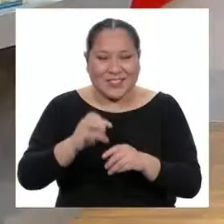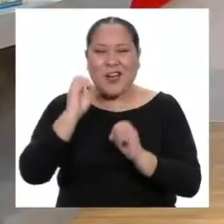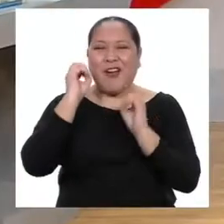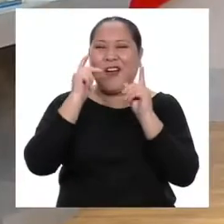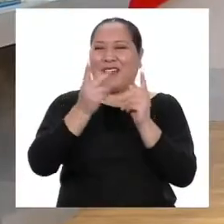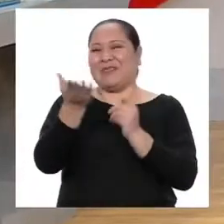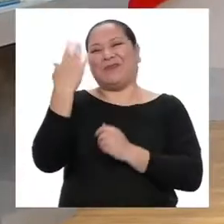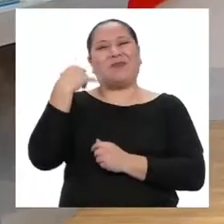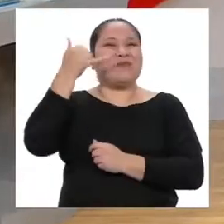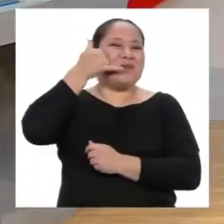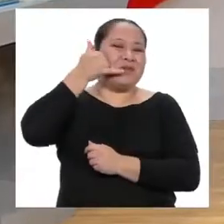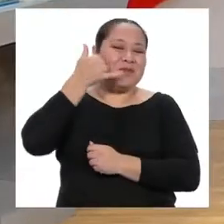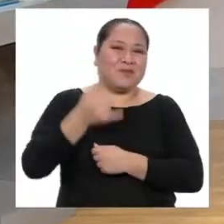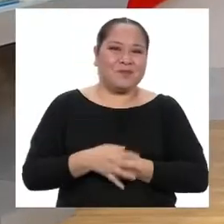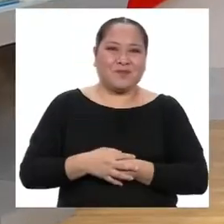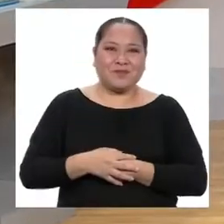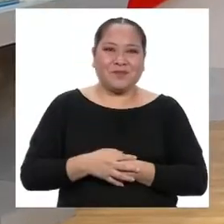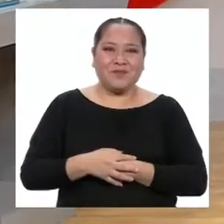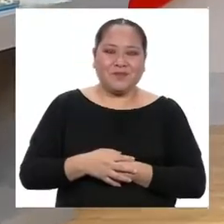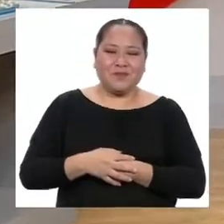a llamarla.